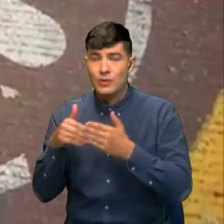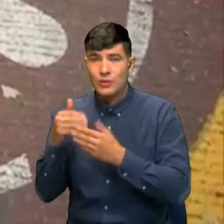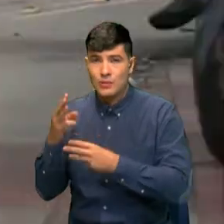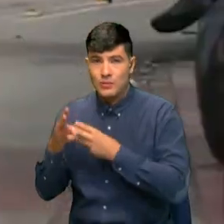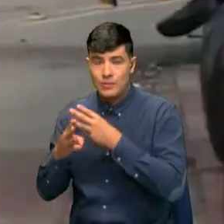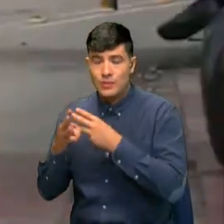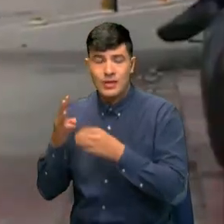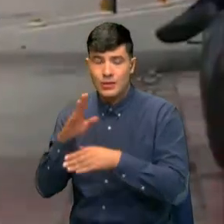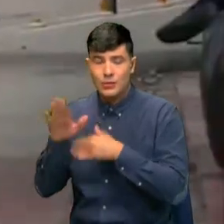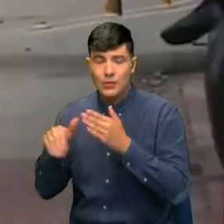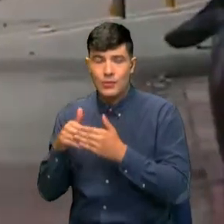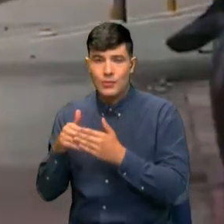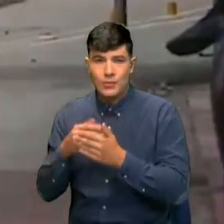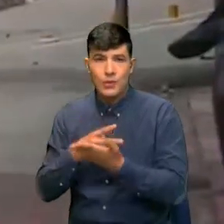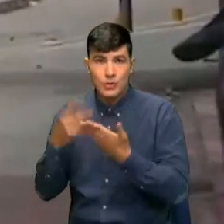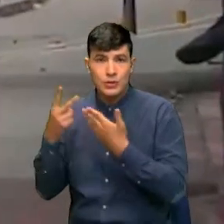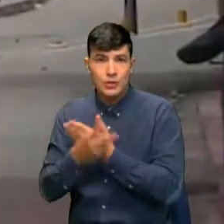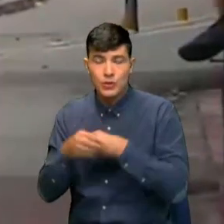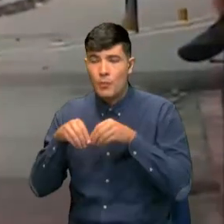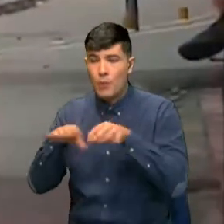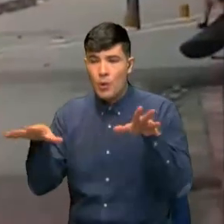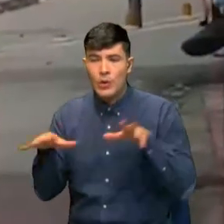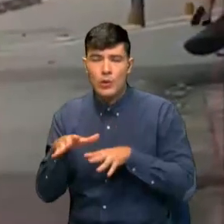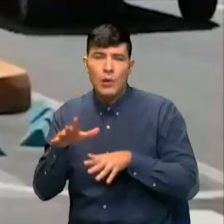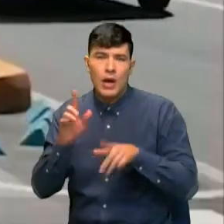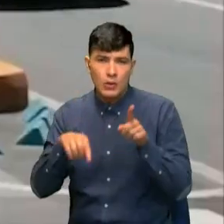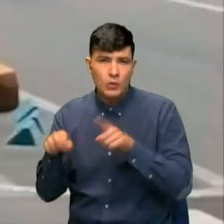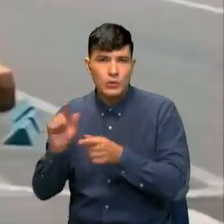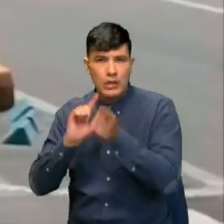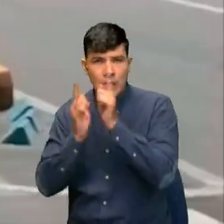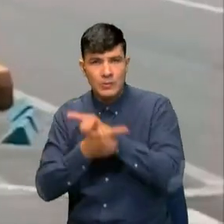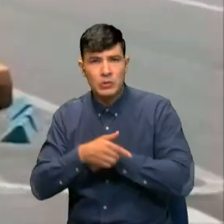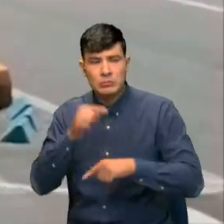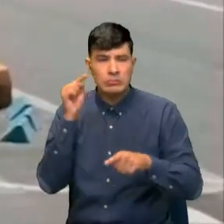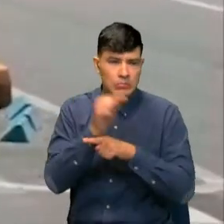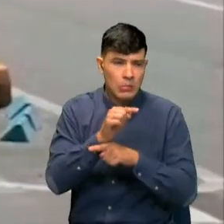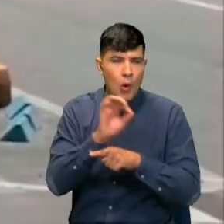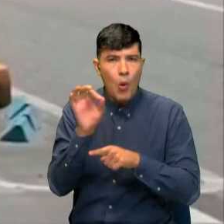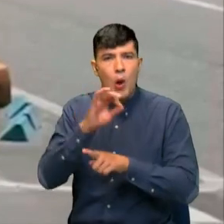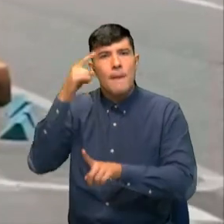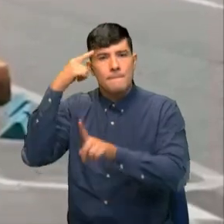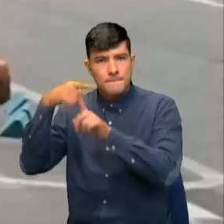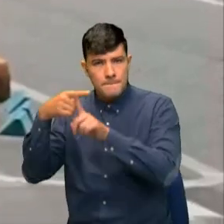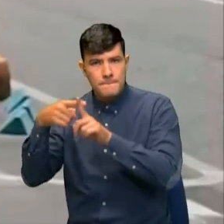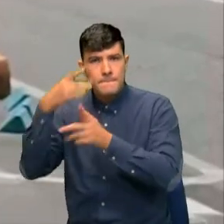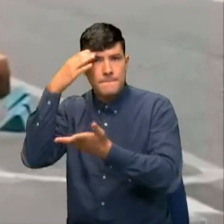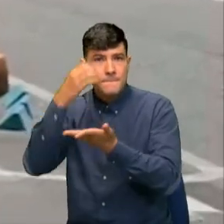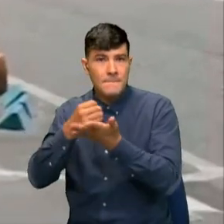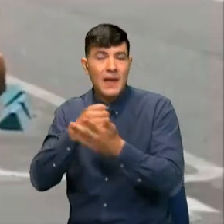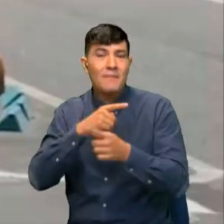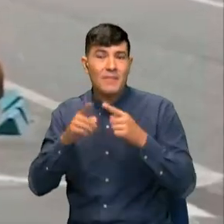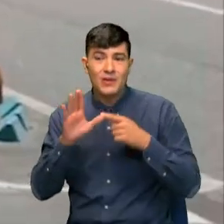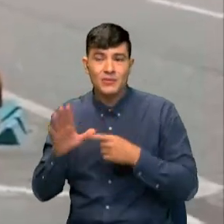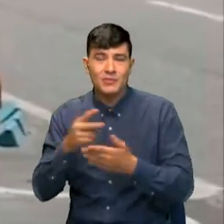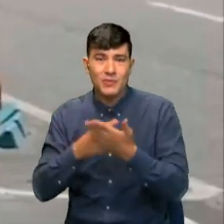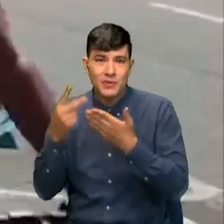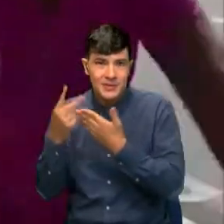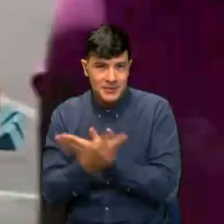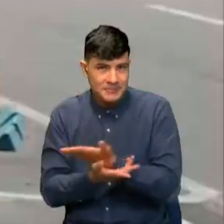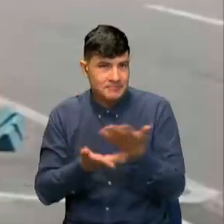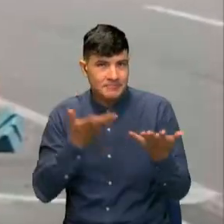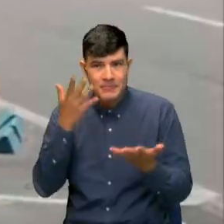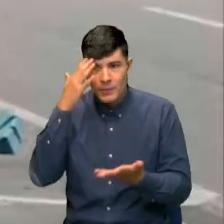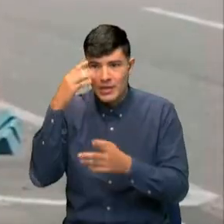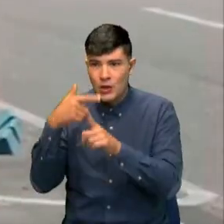público los cambios generan críticas y aplausos este proyecto no fue la excepción pero con gran diferencia en su